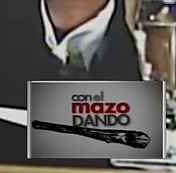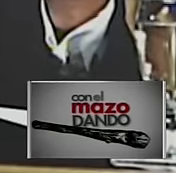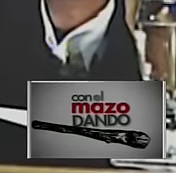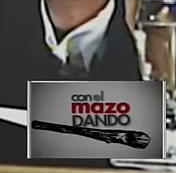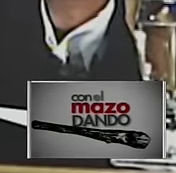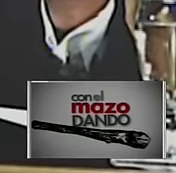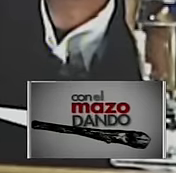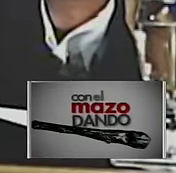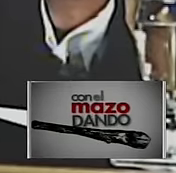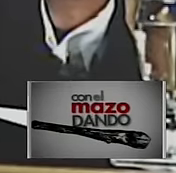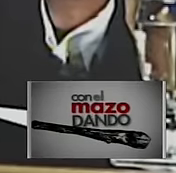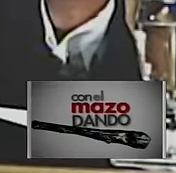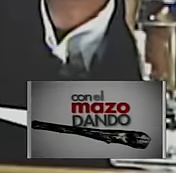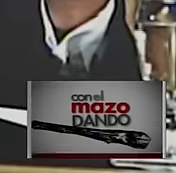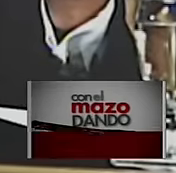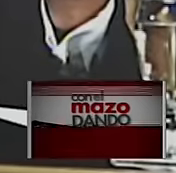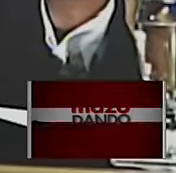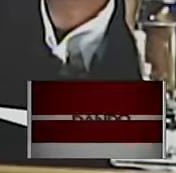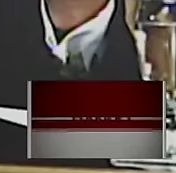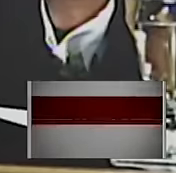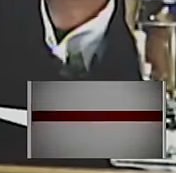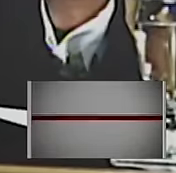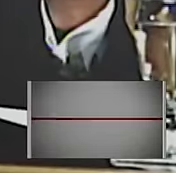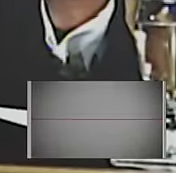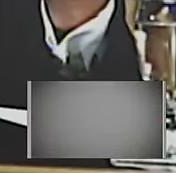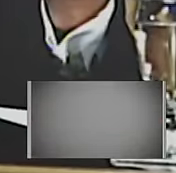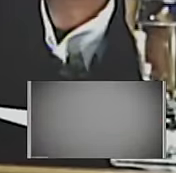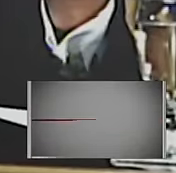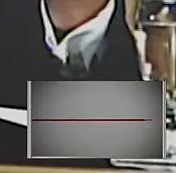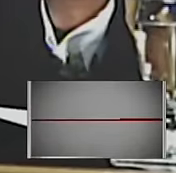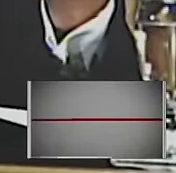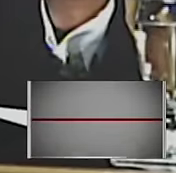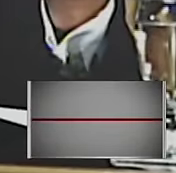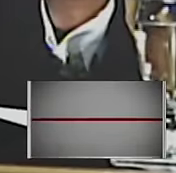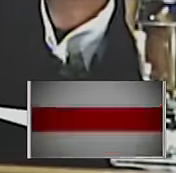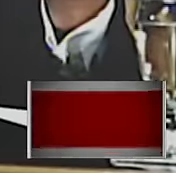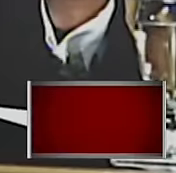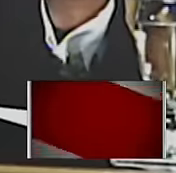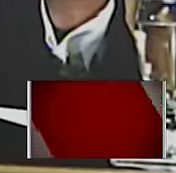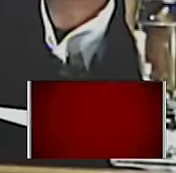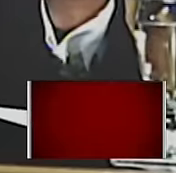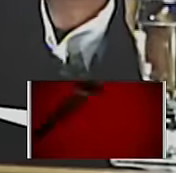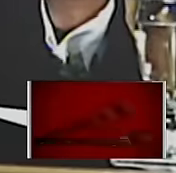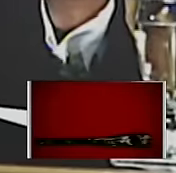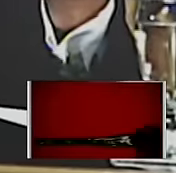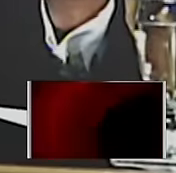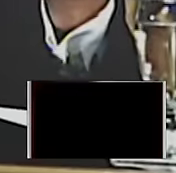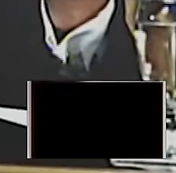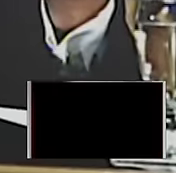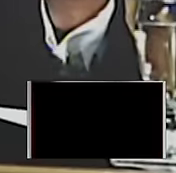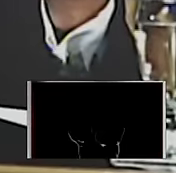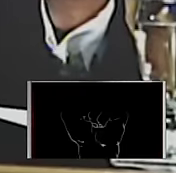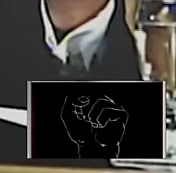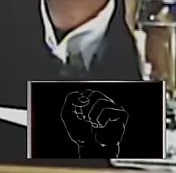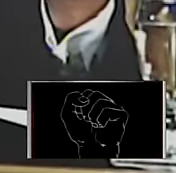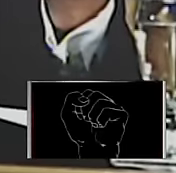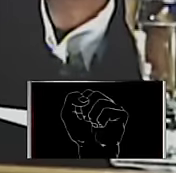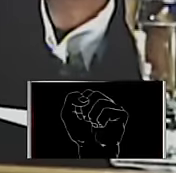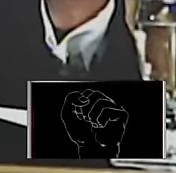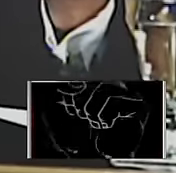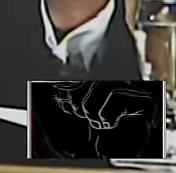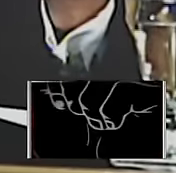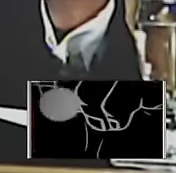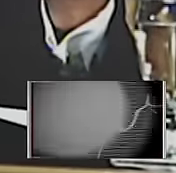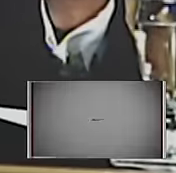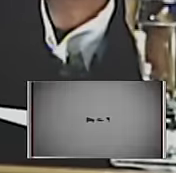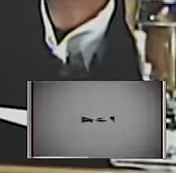Maravillosa 105.1, Exitosa 98.9, Deportivísima 91.5, Alegría 95.3,